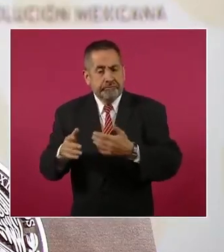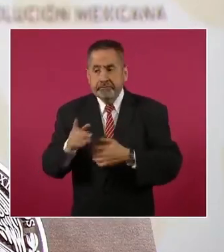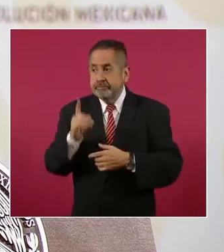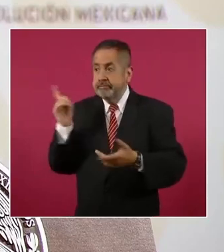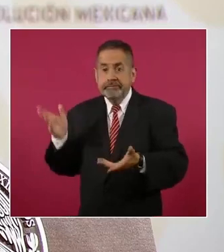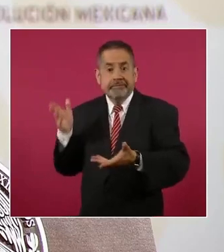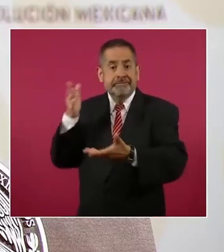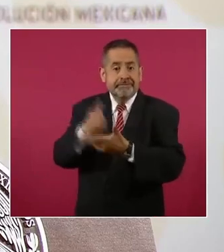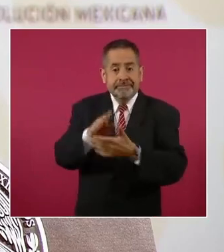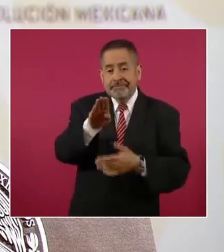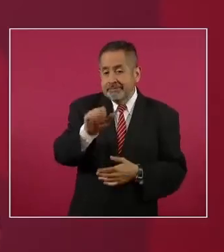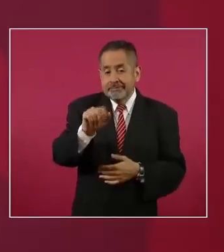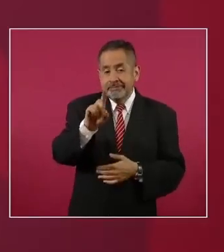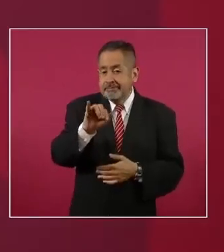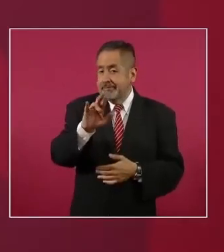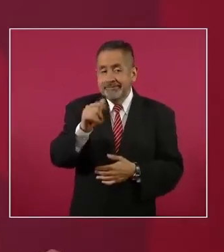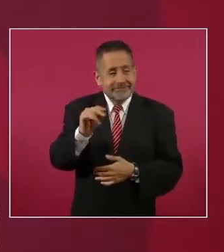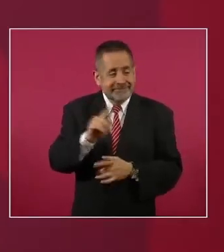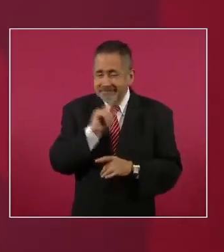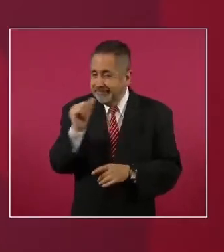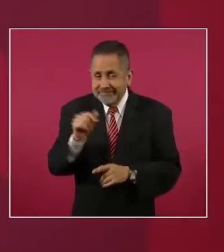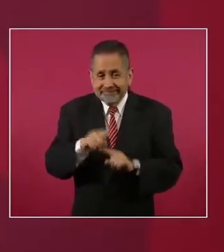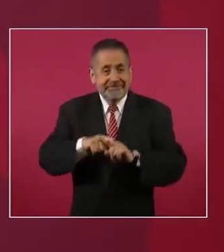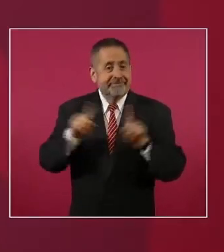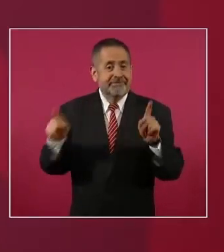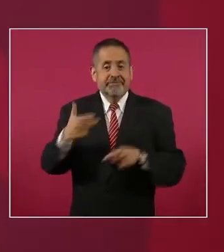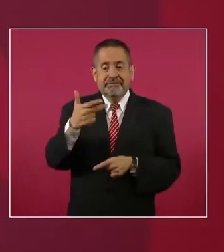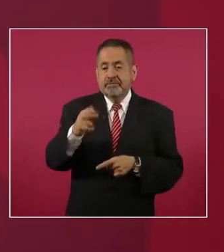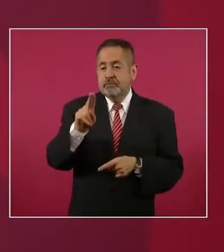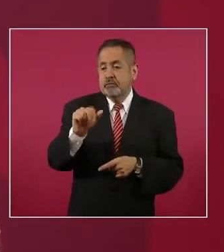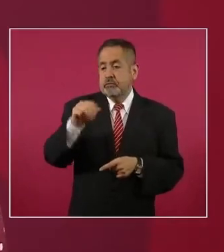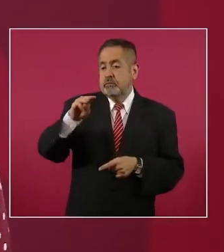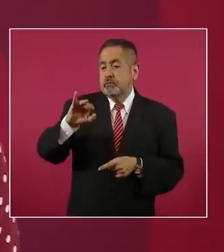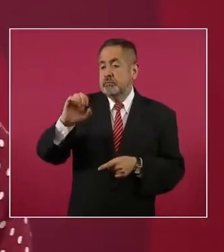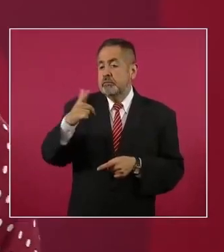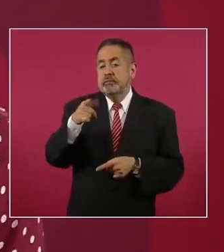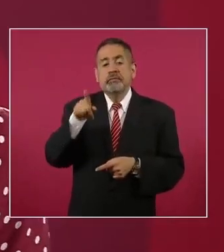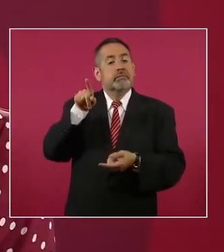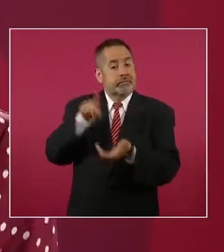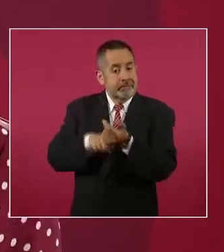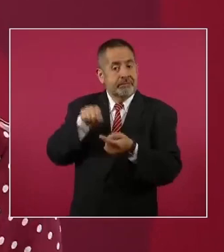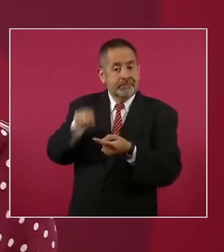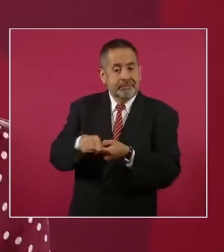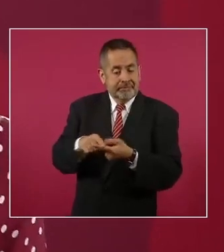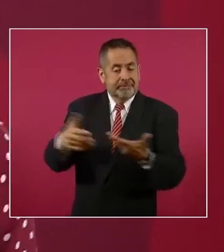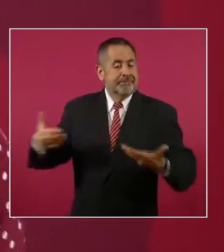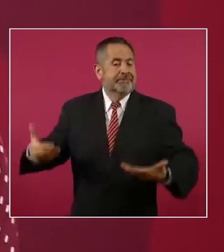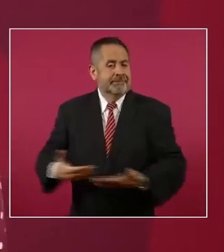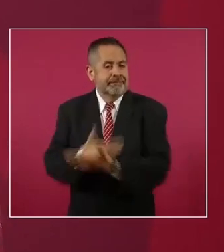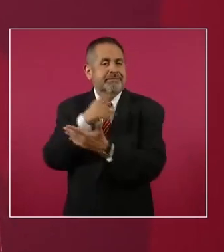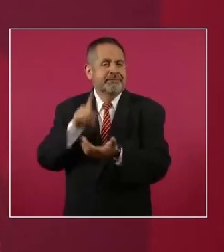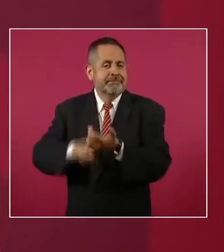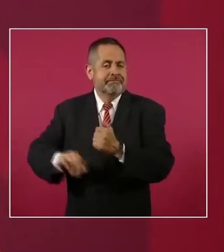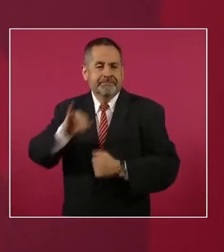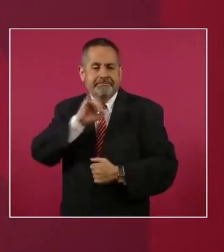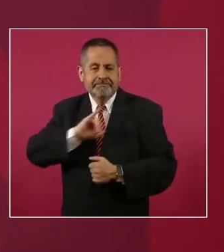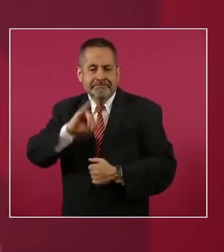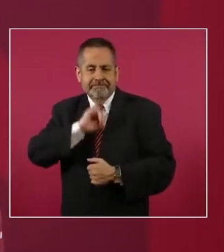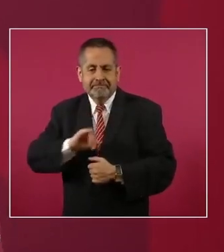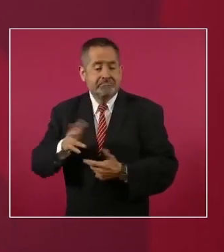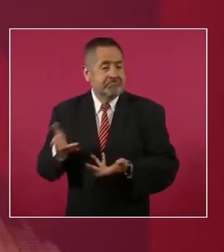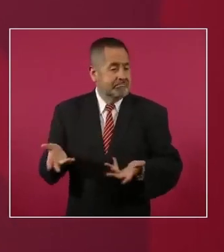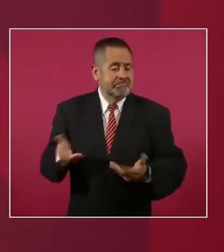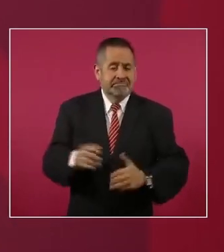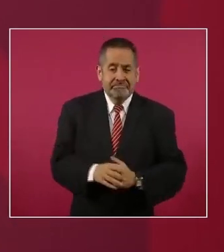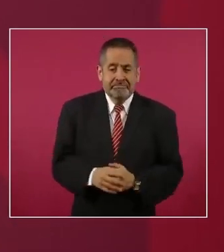a Badiraguato, sino a Guamúchil, la tierra que, por cierto, vio nacer a Pedro Infante. Bueno,